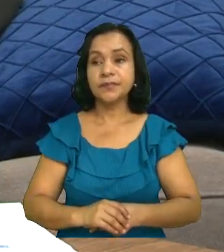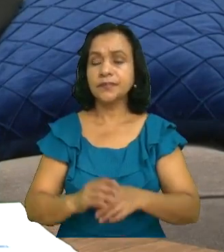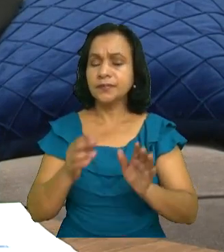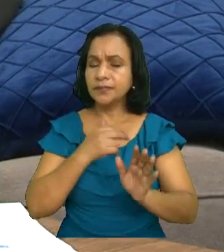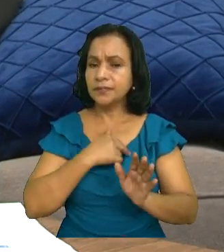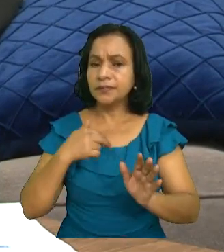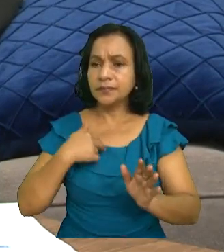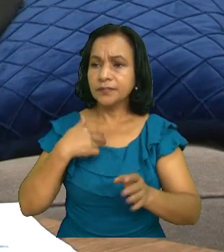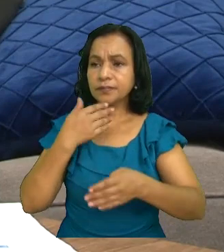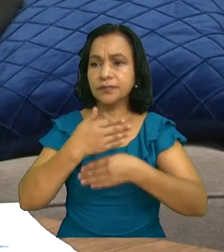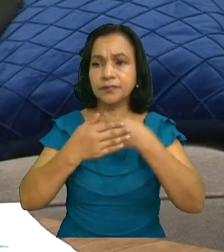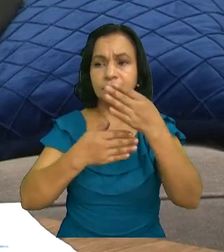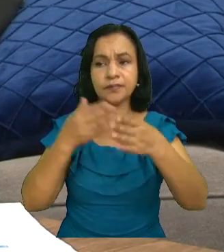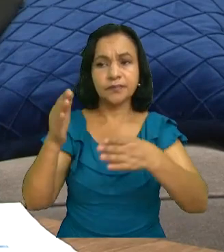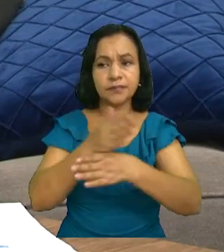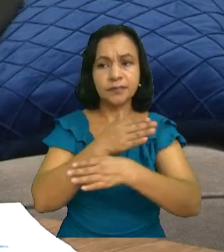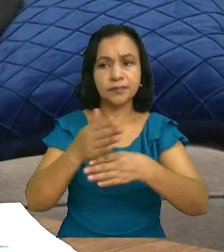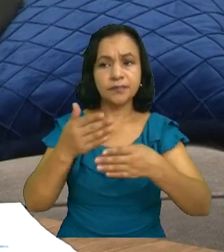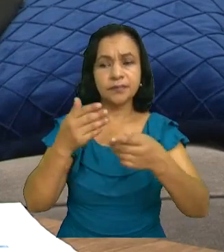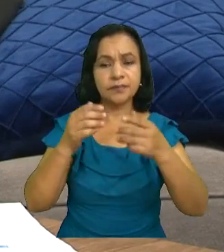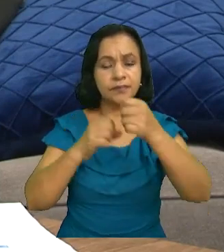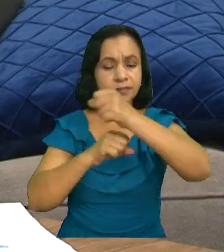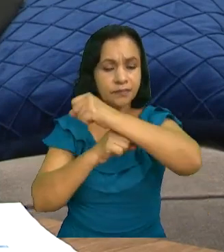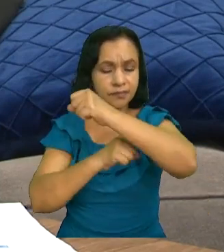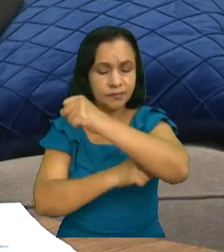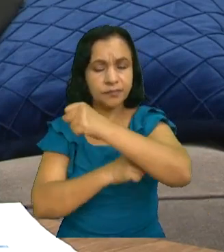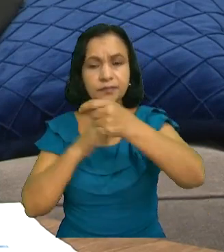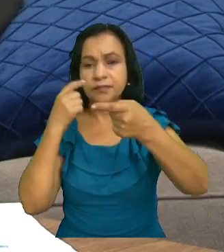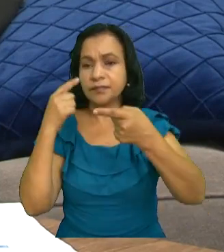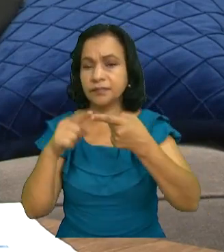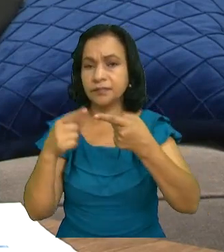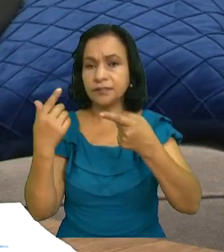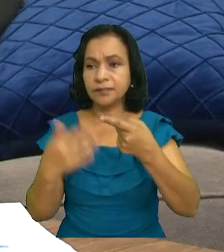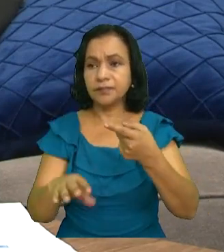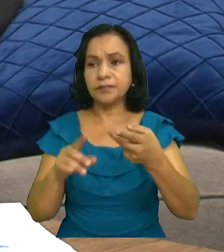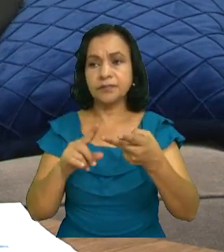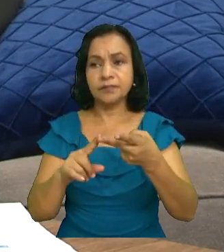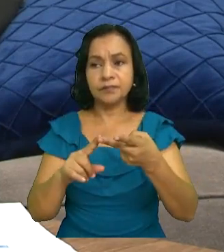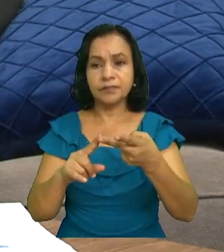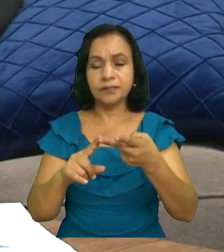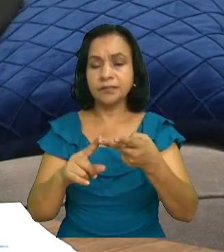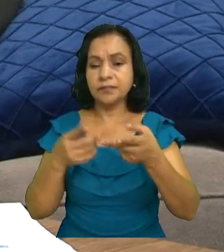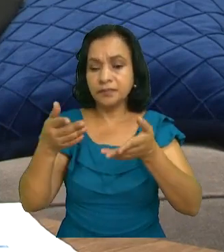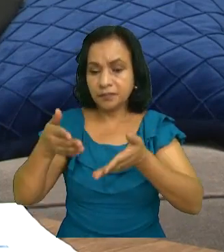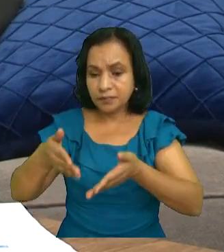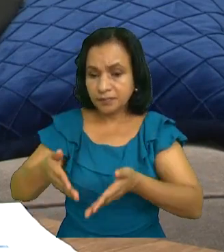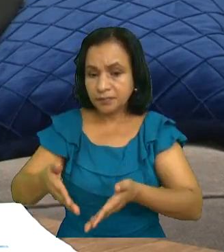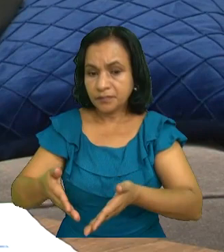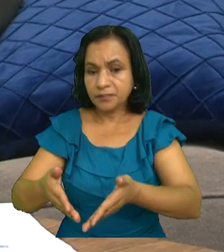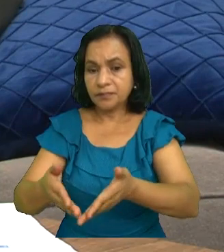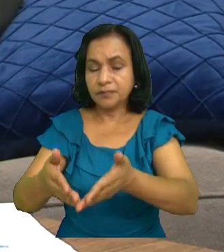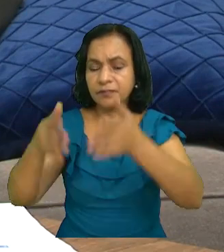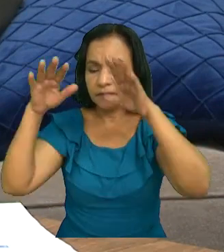realizando obras de todo tipo, construcción de puentes, construcción de obras de drenaje, de